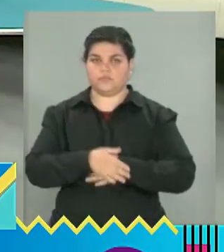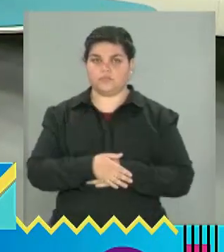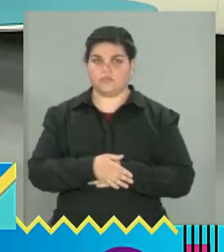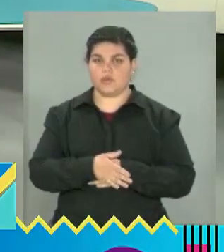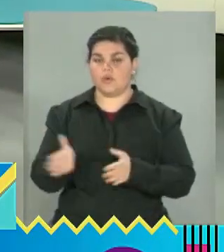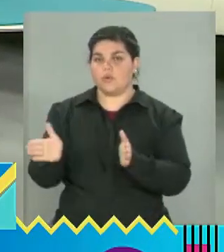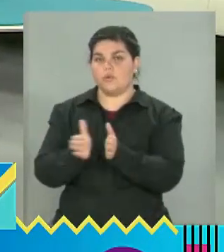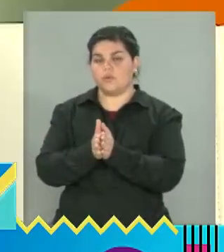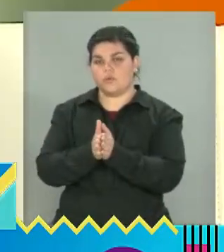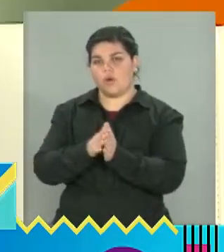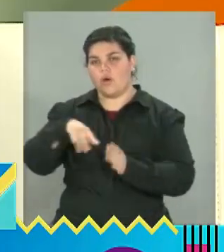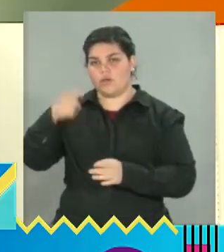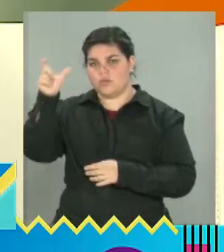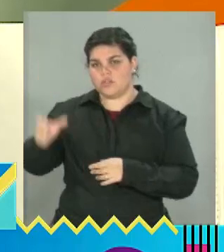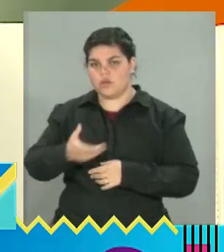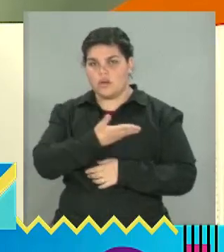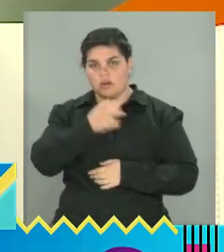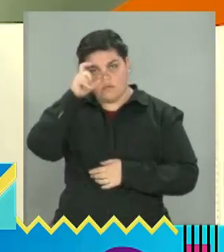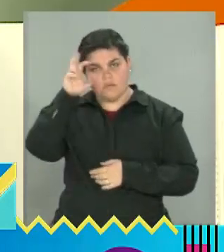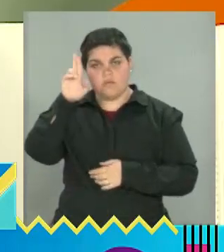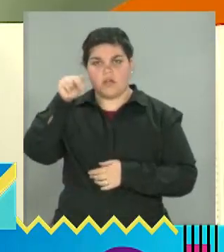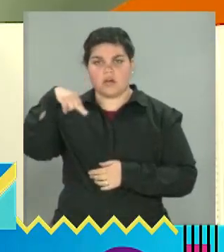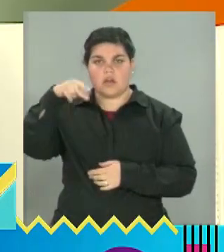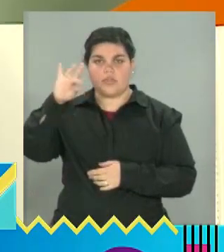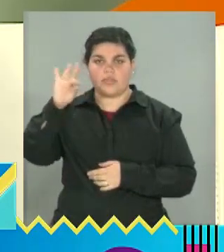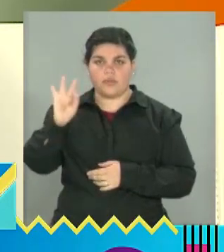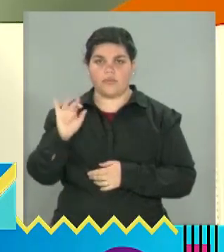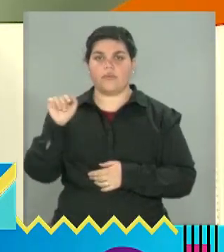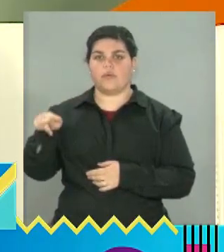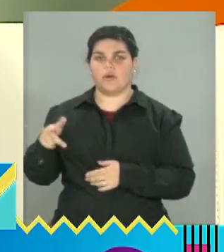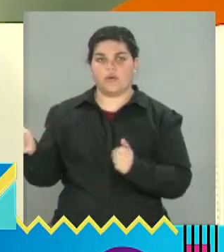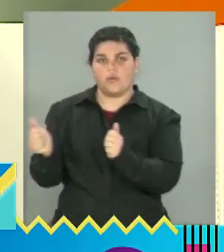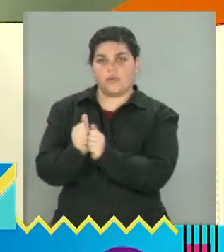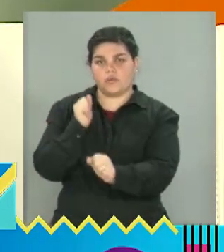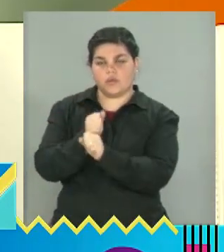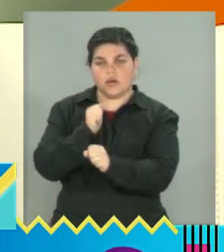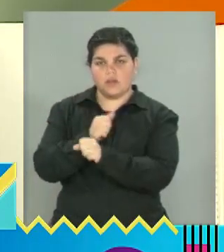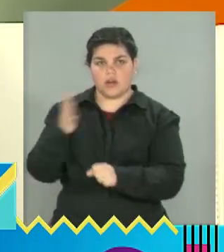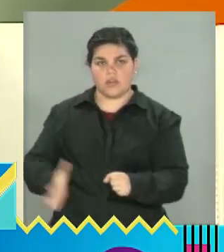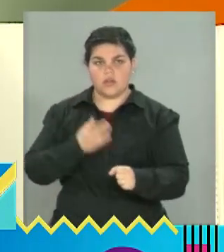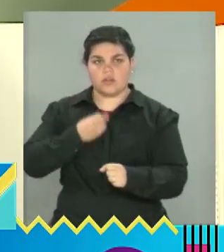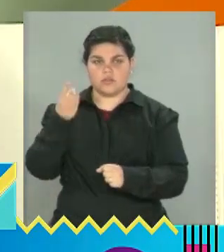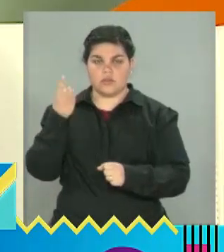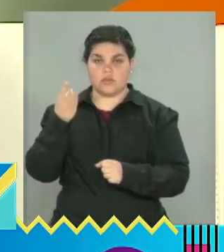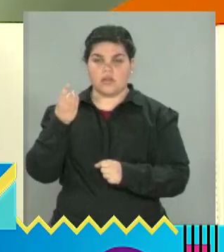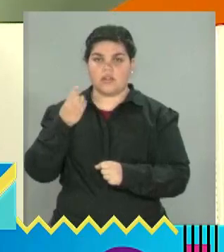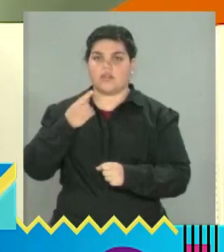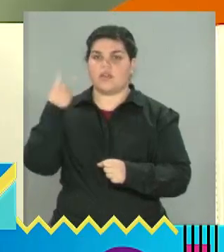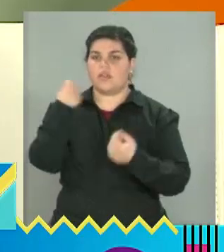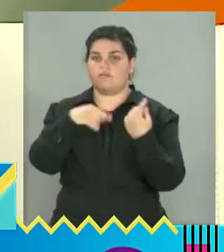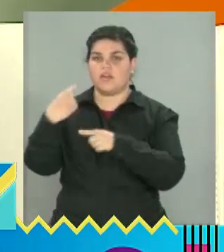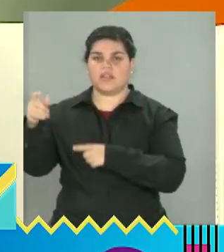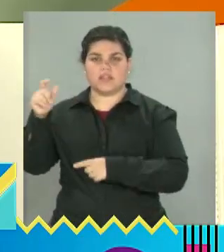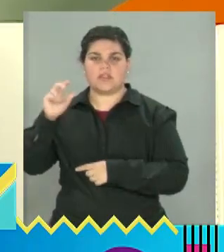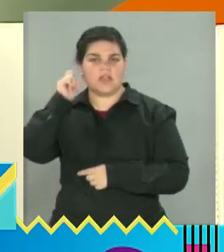Fernando Urquiza para trabajar en conjunto desde la Dirección de Diversidad y Género el tema